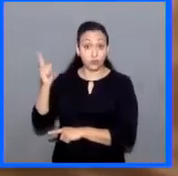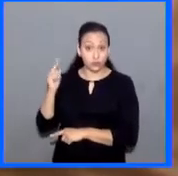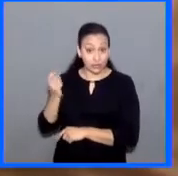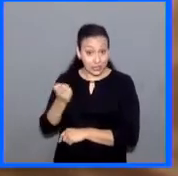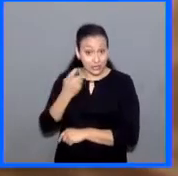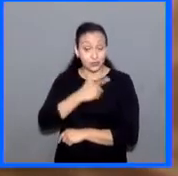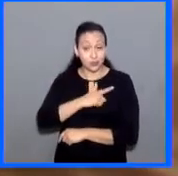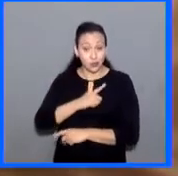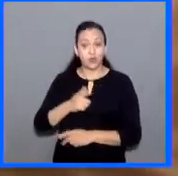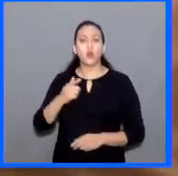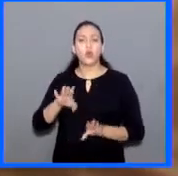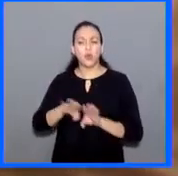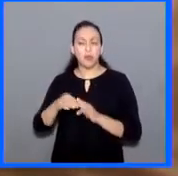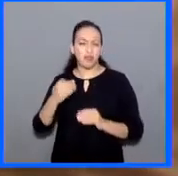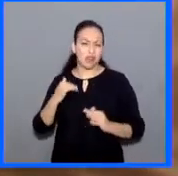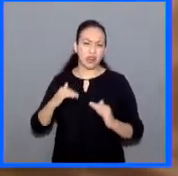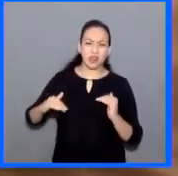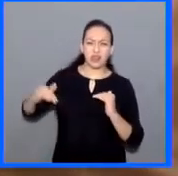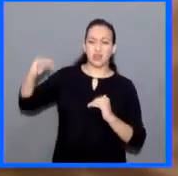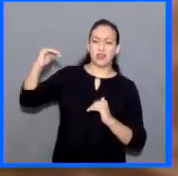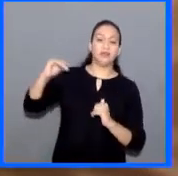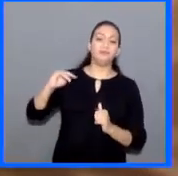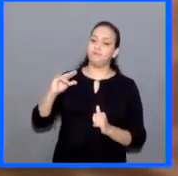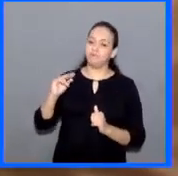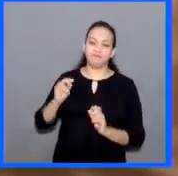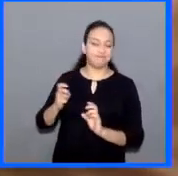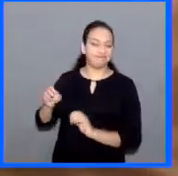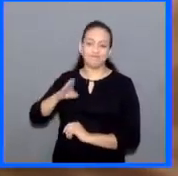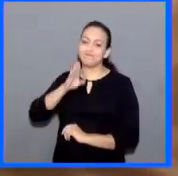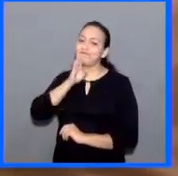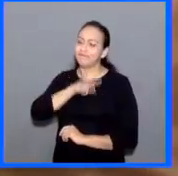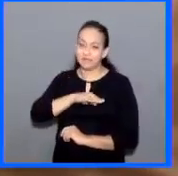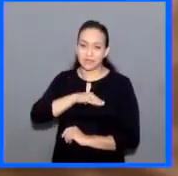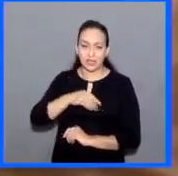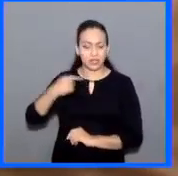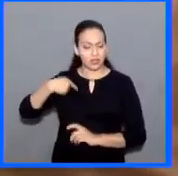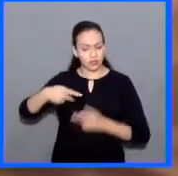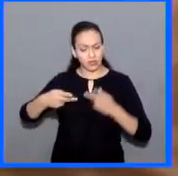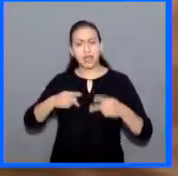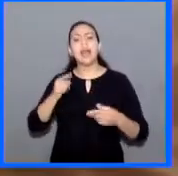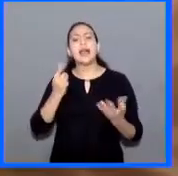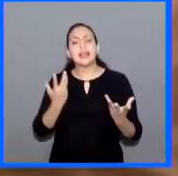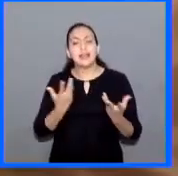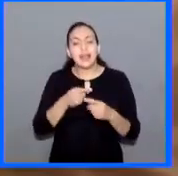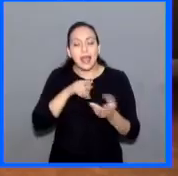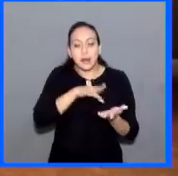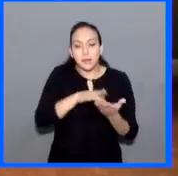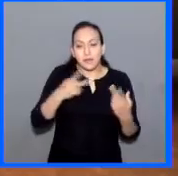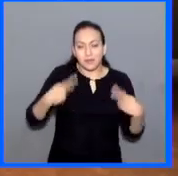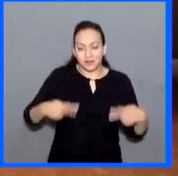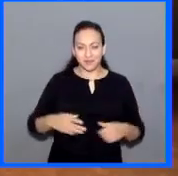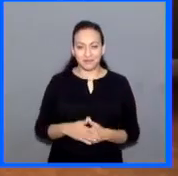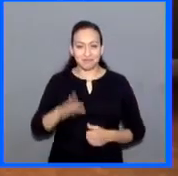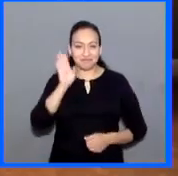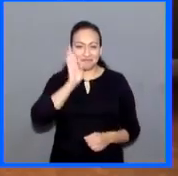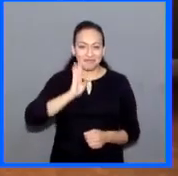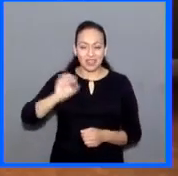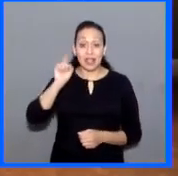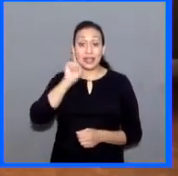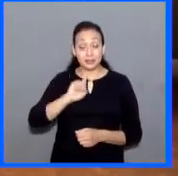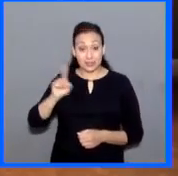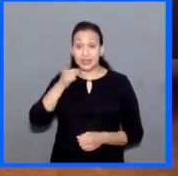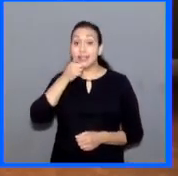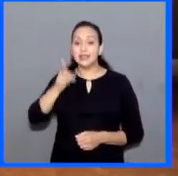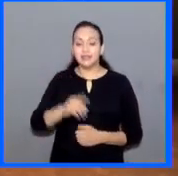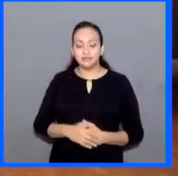una deformación muy fea que tiene nuestra profesión. La ministra Batres Guadarrama destacó el valor de las